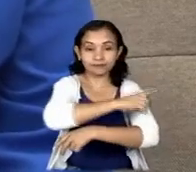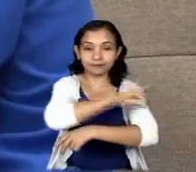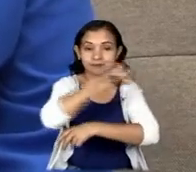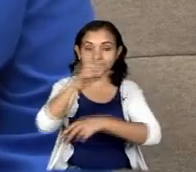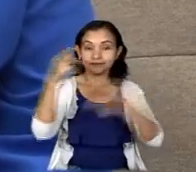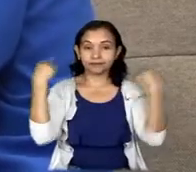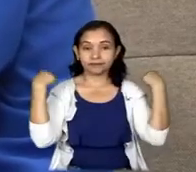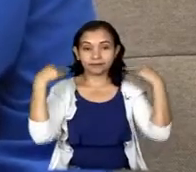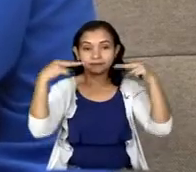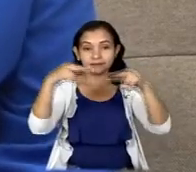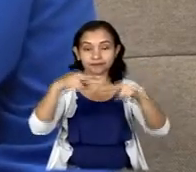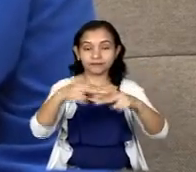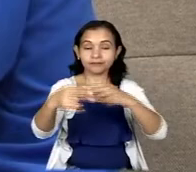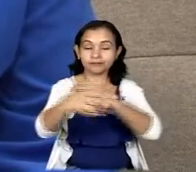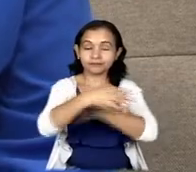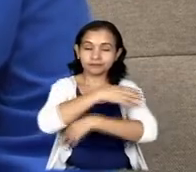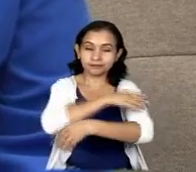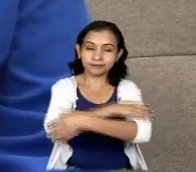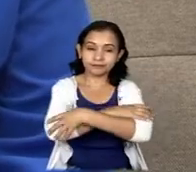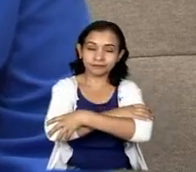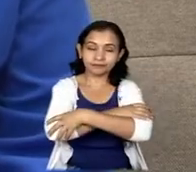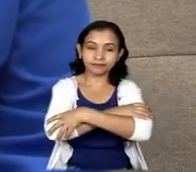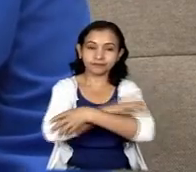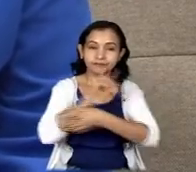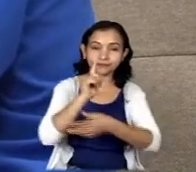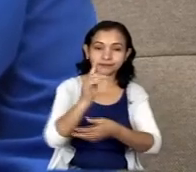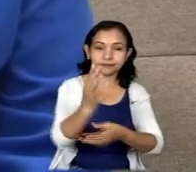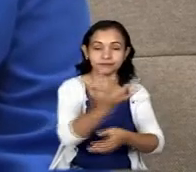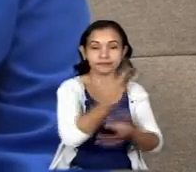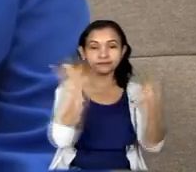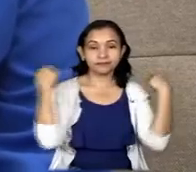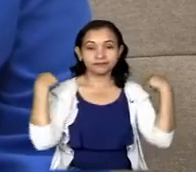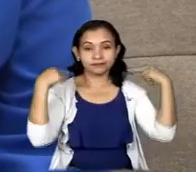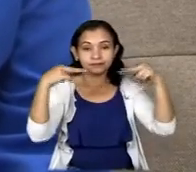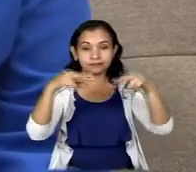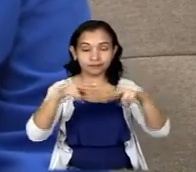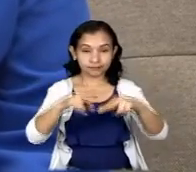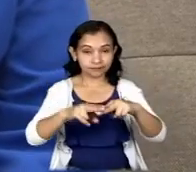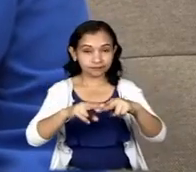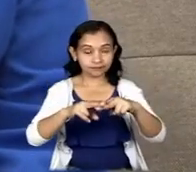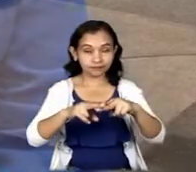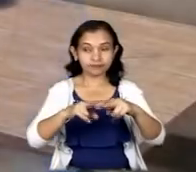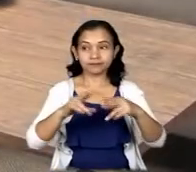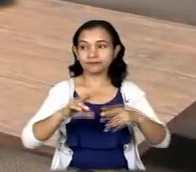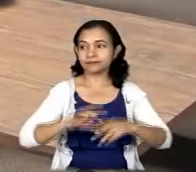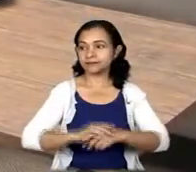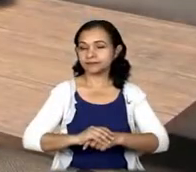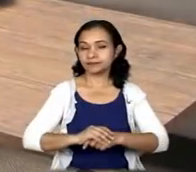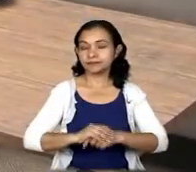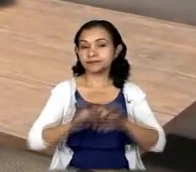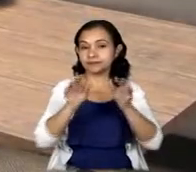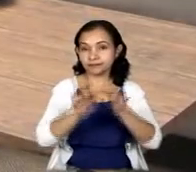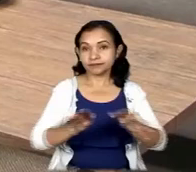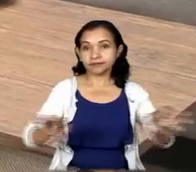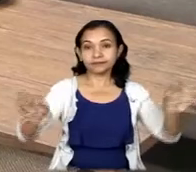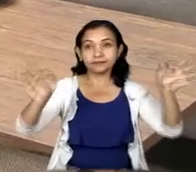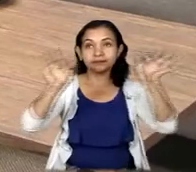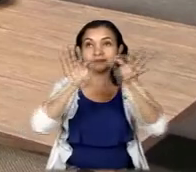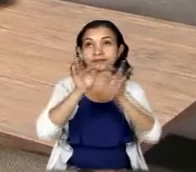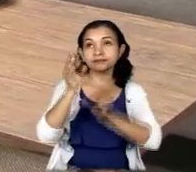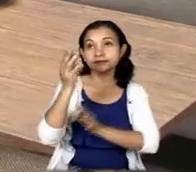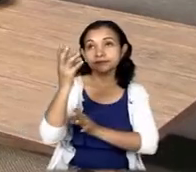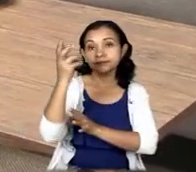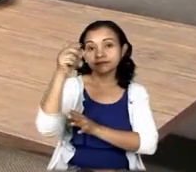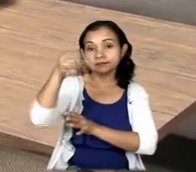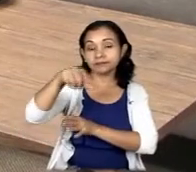saludo fraterno para todos los docentes del mundo, especialmente para mis docentes. Es importante, es una fecha que se conmemora a